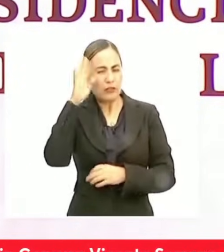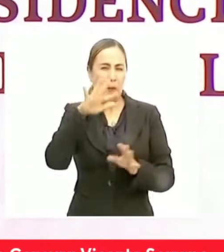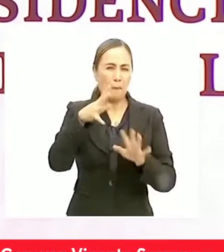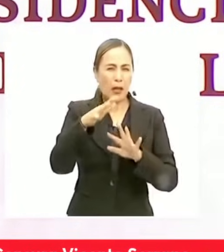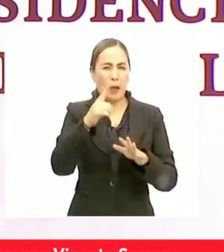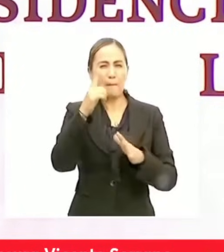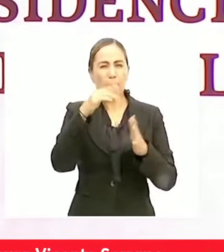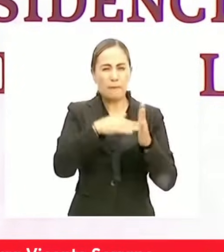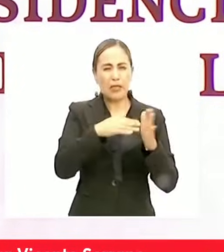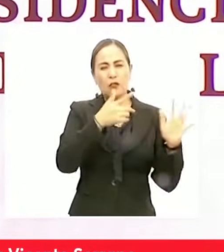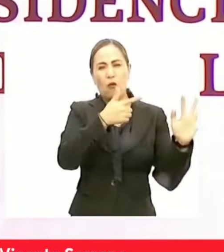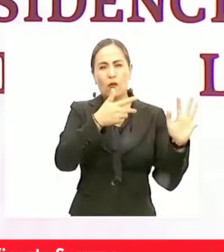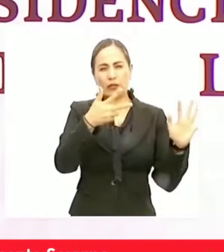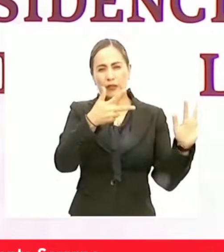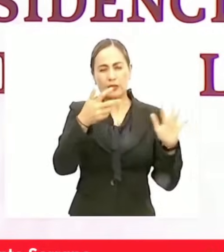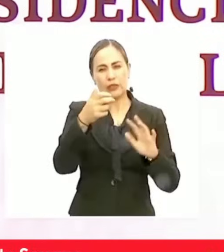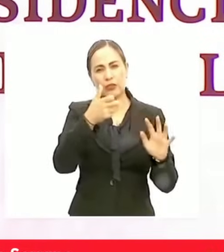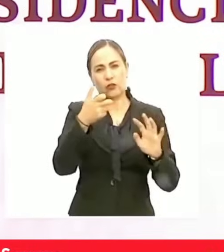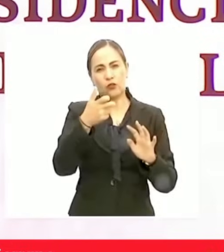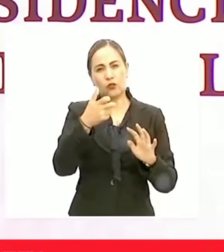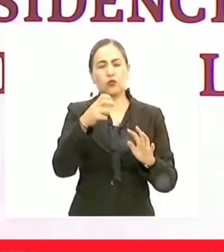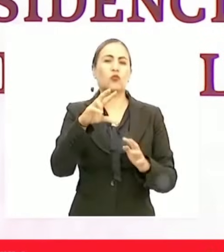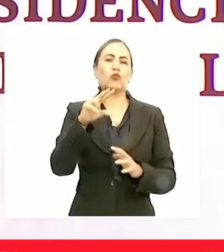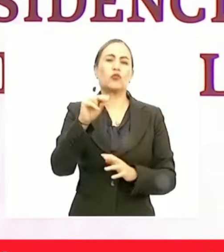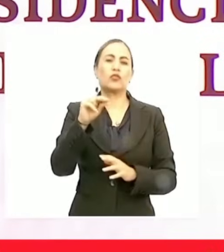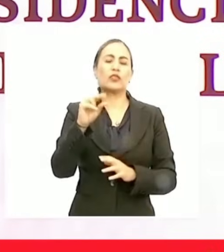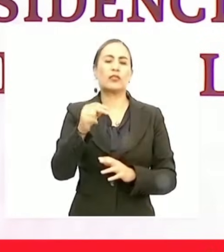1983 a 2018,